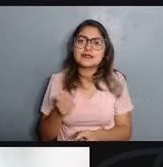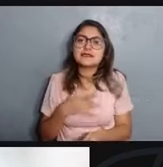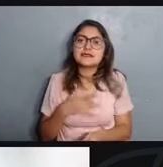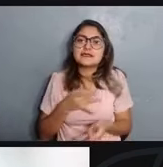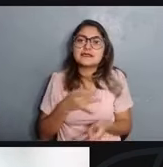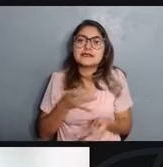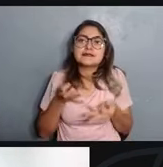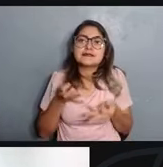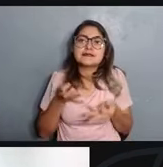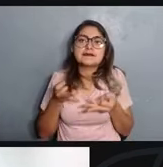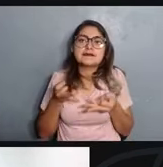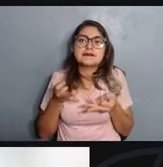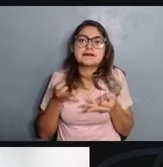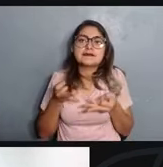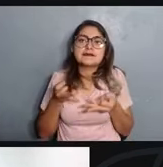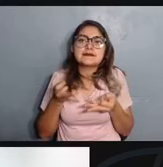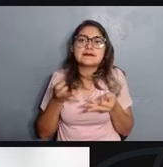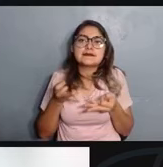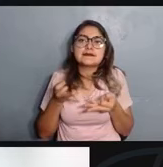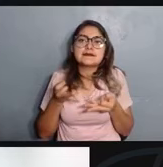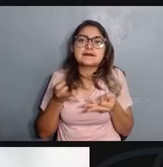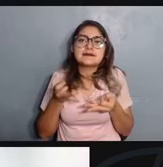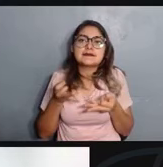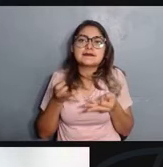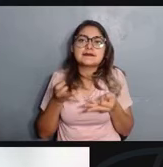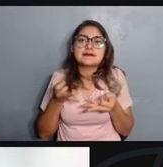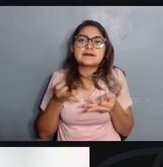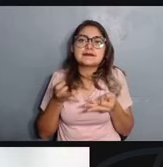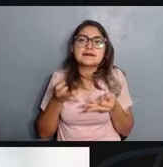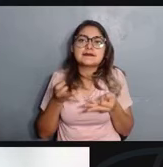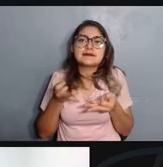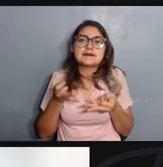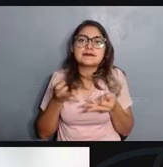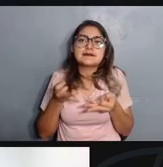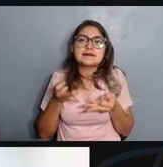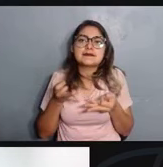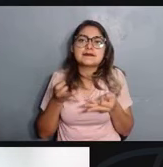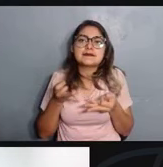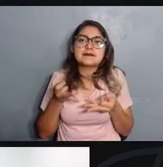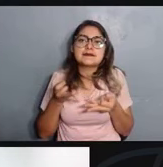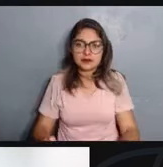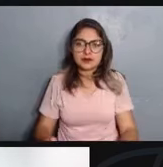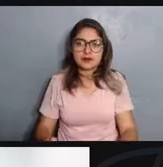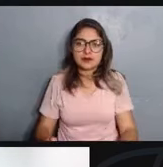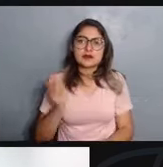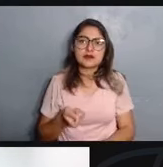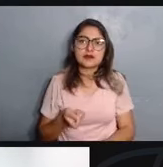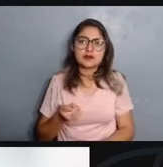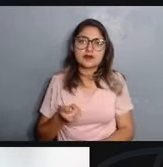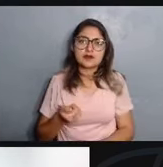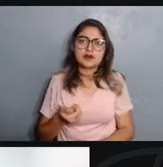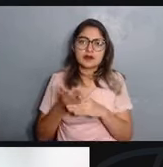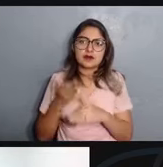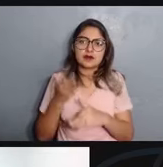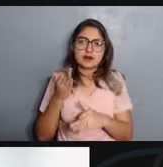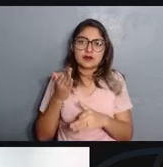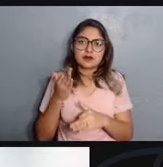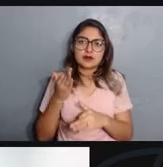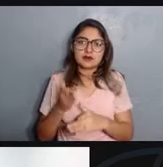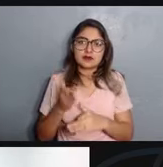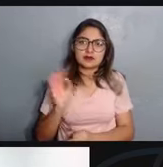generó, y que ahorita tal vez ya va un poquito más de salida porque ya hay mucha gente que ya está saliendo, ¿no?